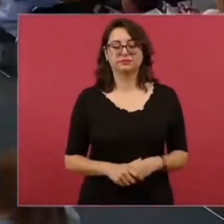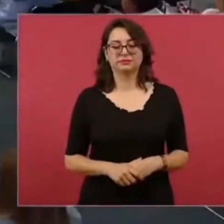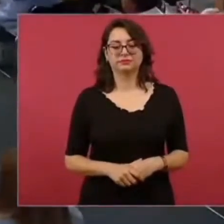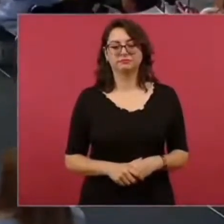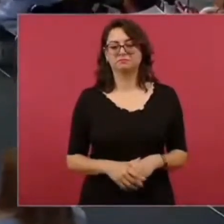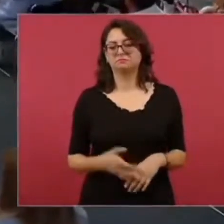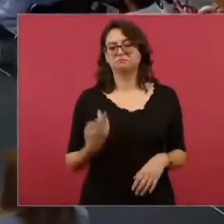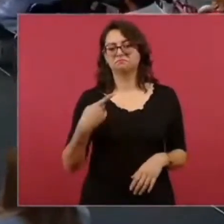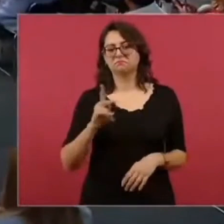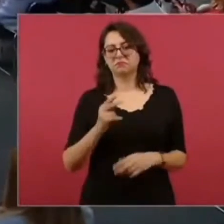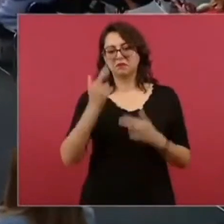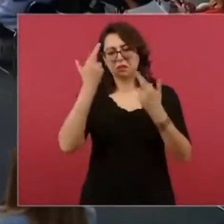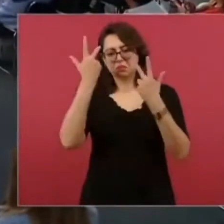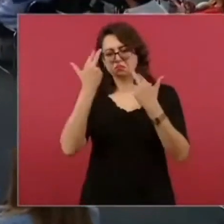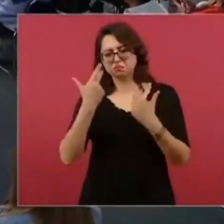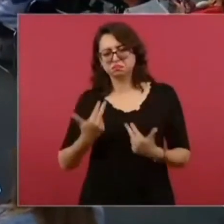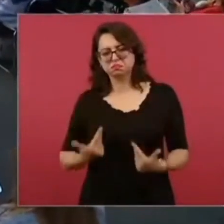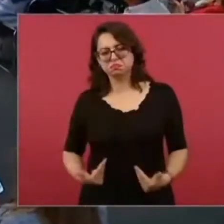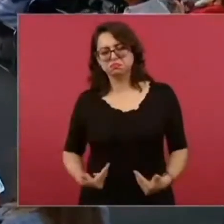que decepcionarse.